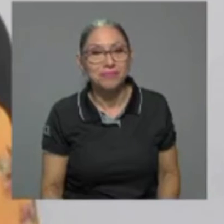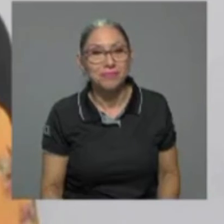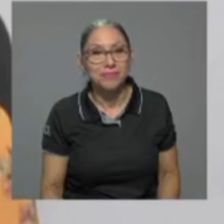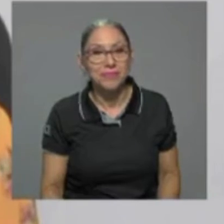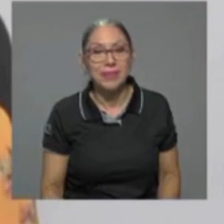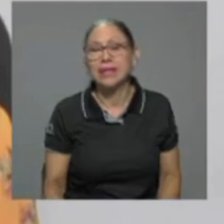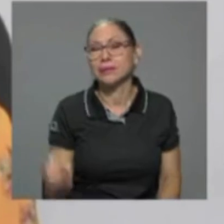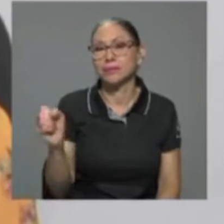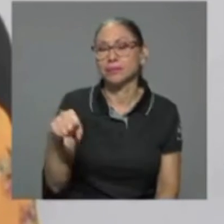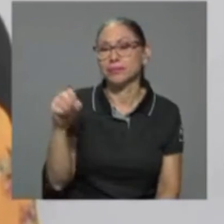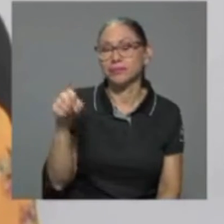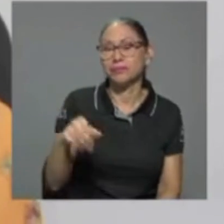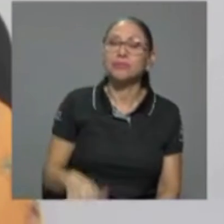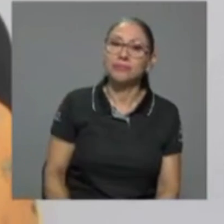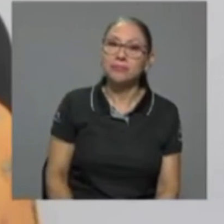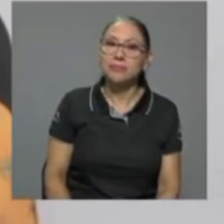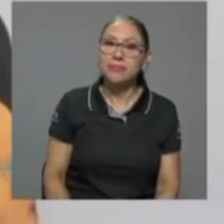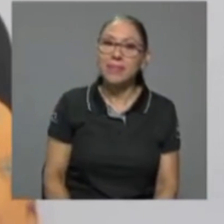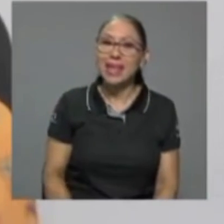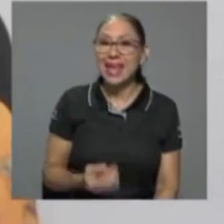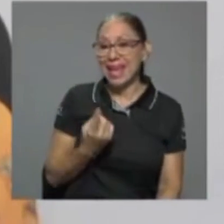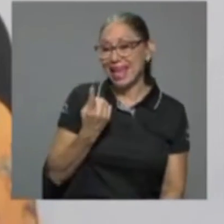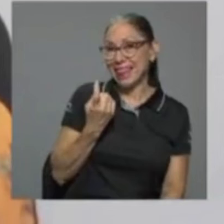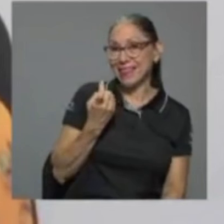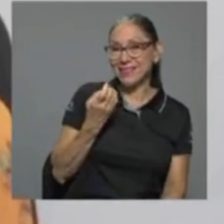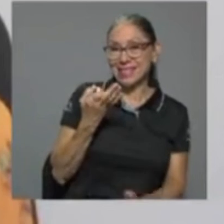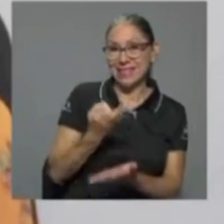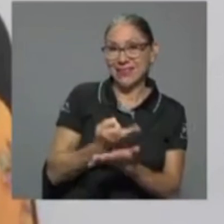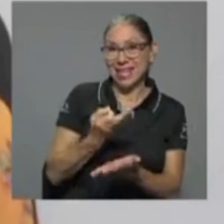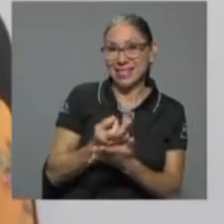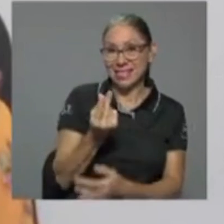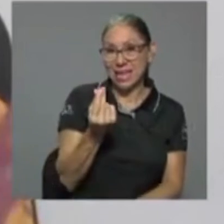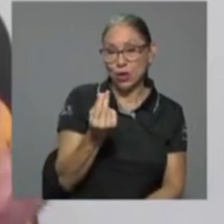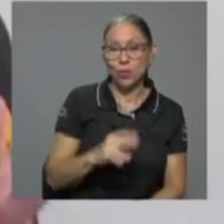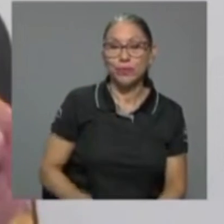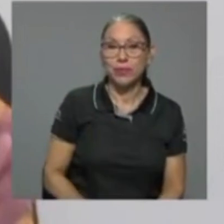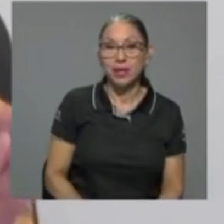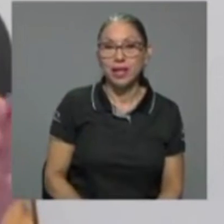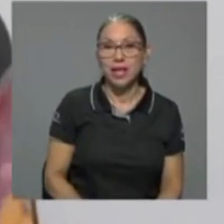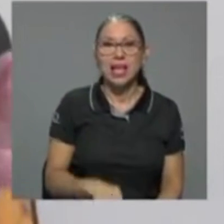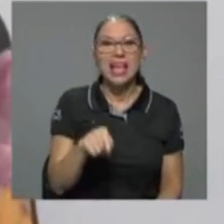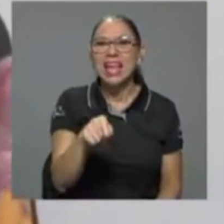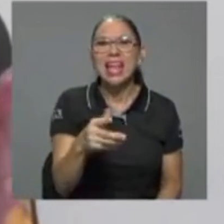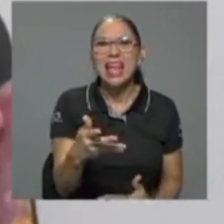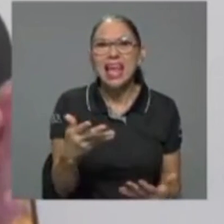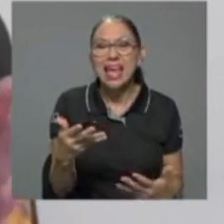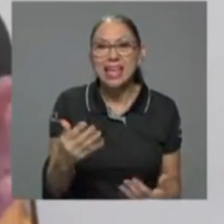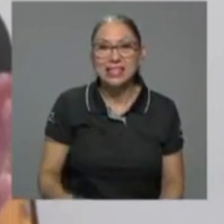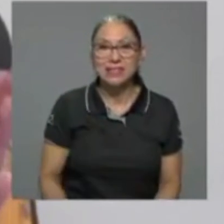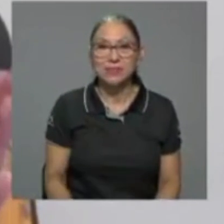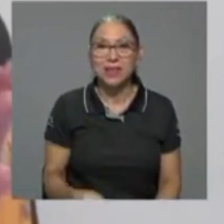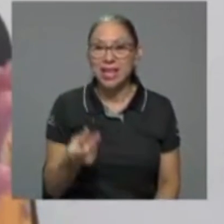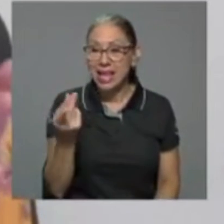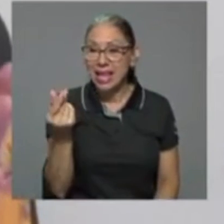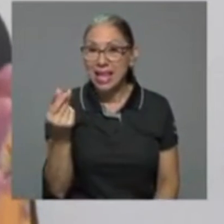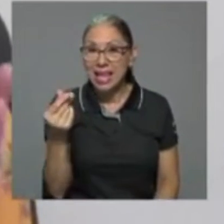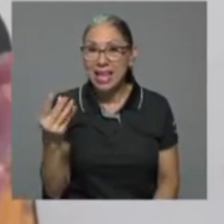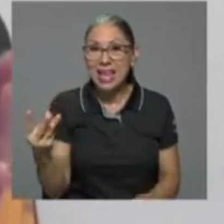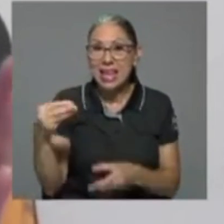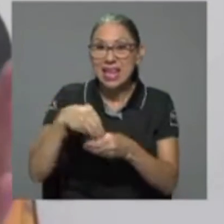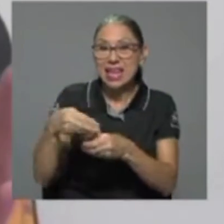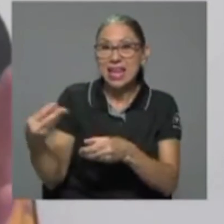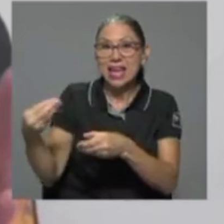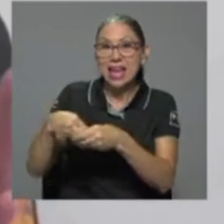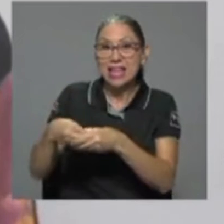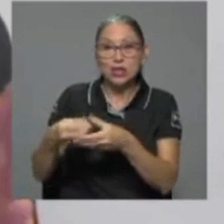Sí, digamos, el déficit financiero son los ingresos sin contar el financiamiento,